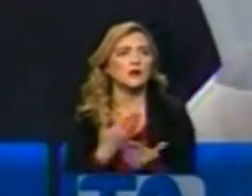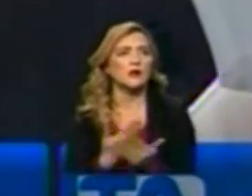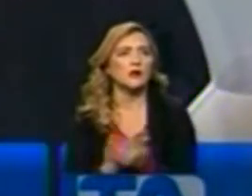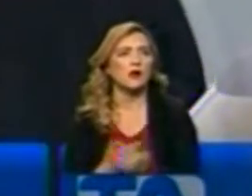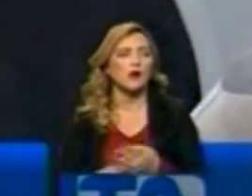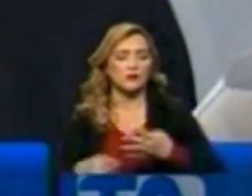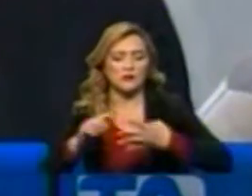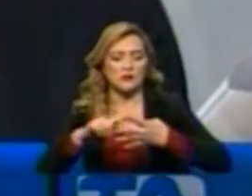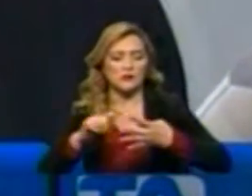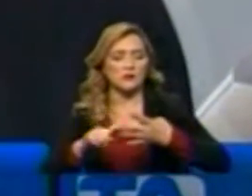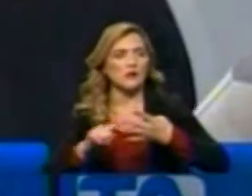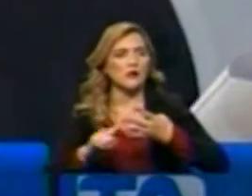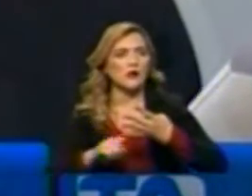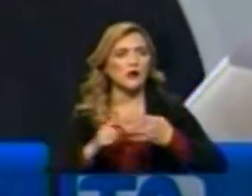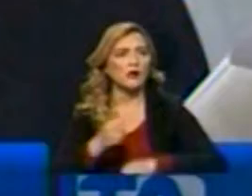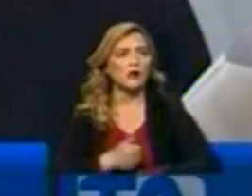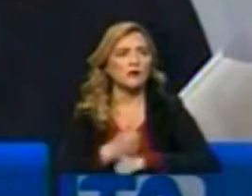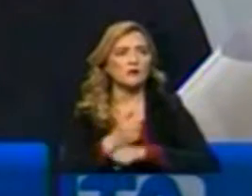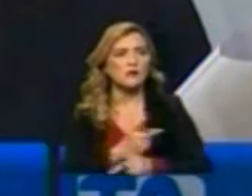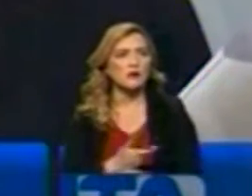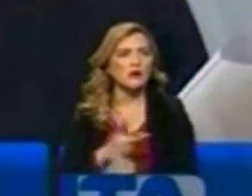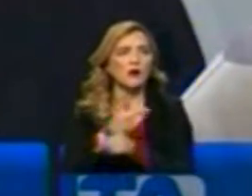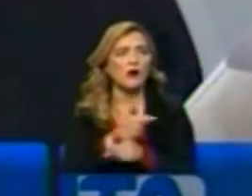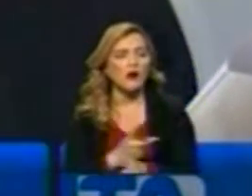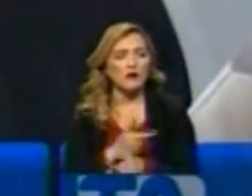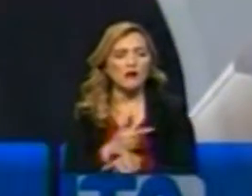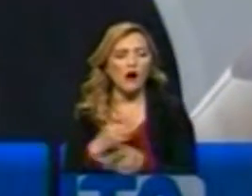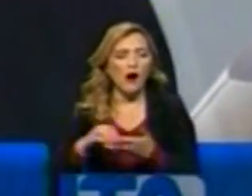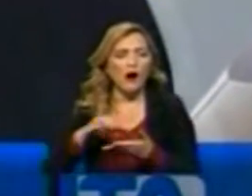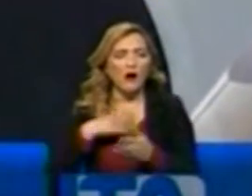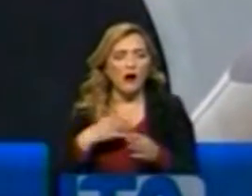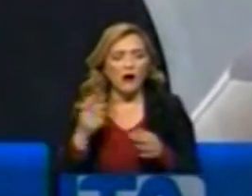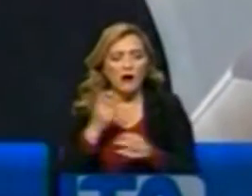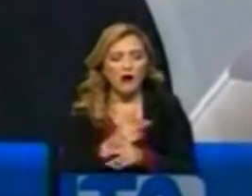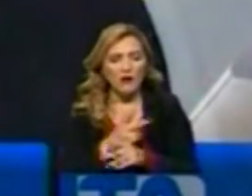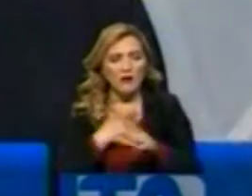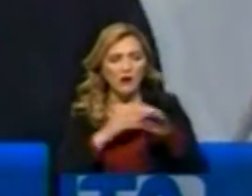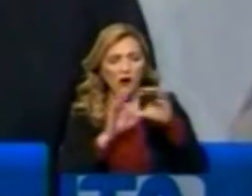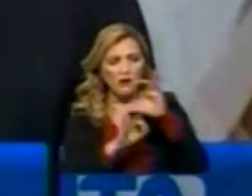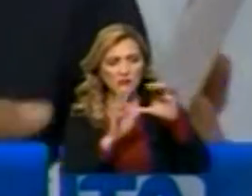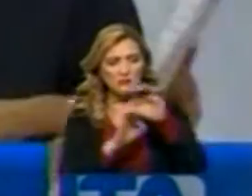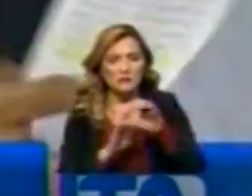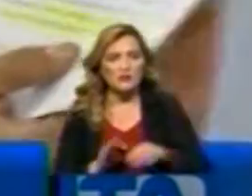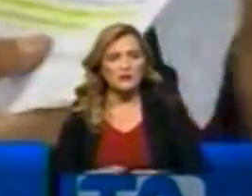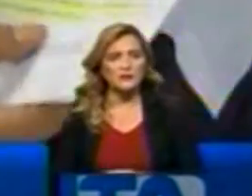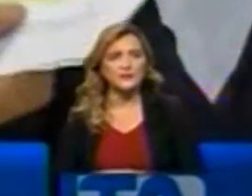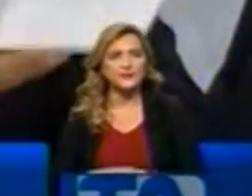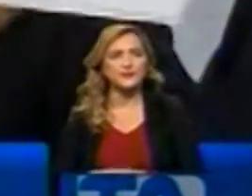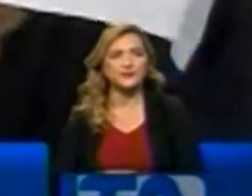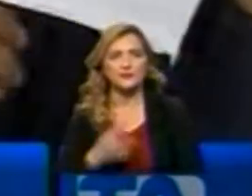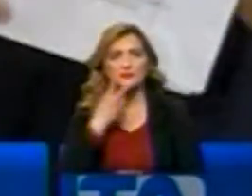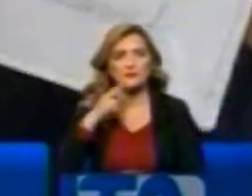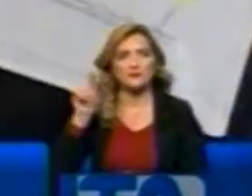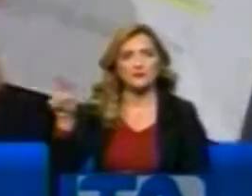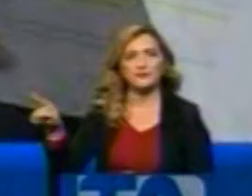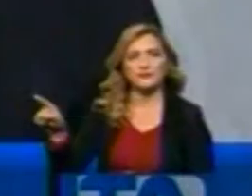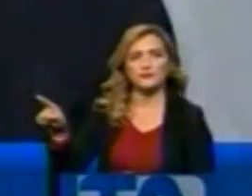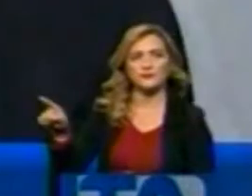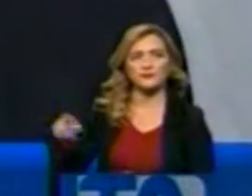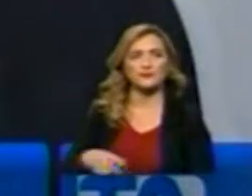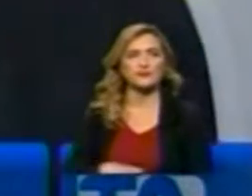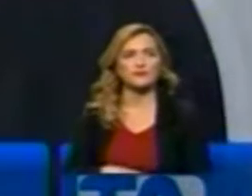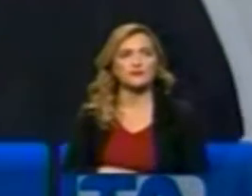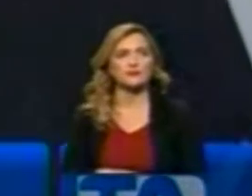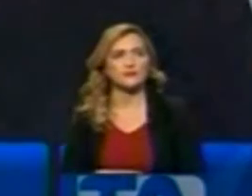cuatro autoridades del Consejo de Participación Ciudadana y Control Social. Aquí está subrayado.